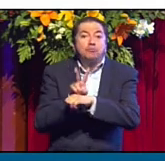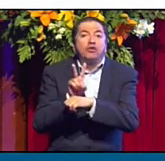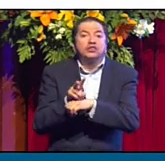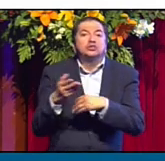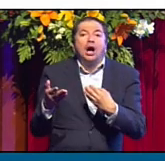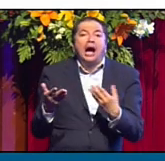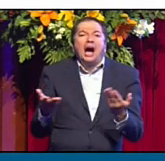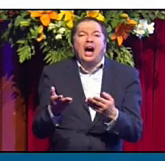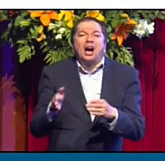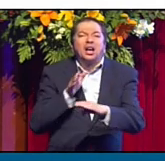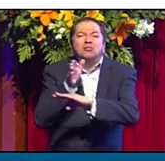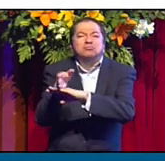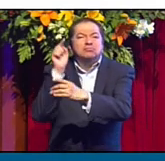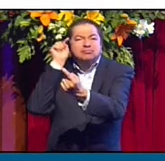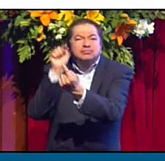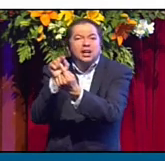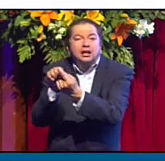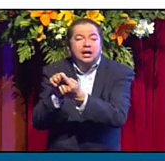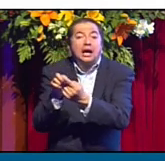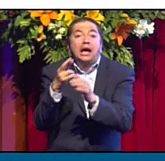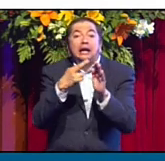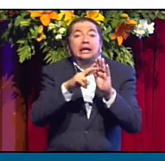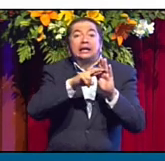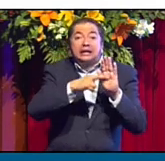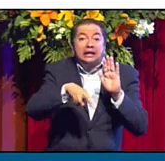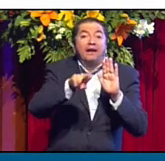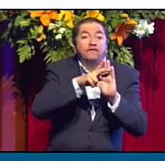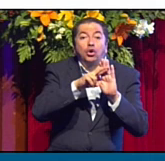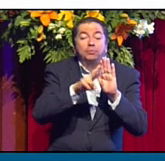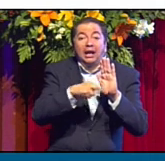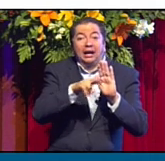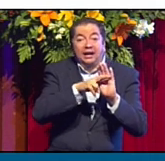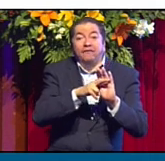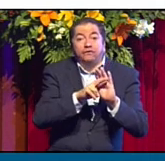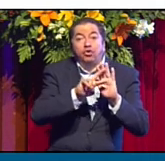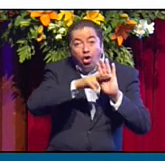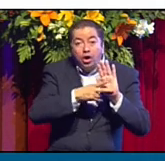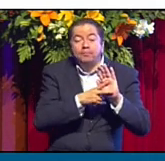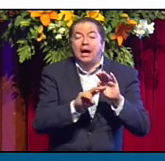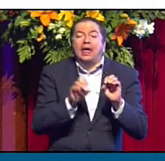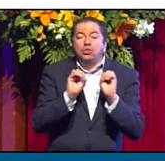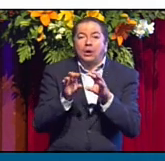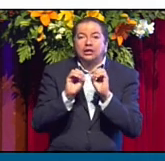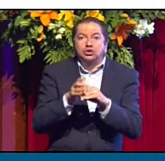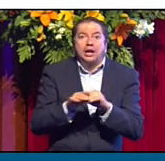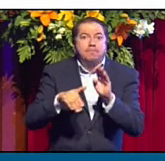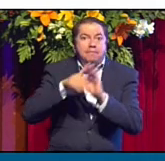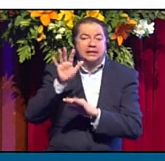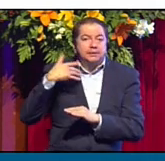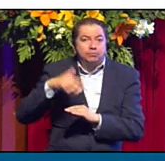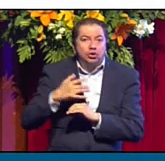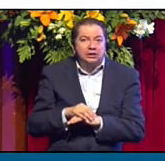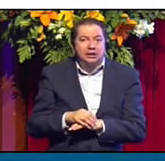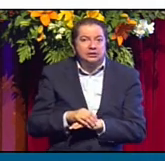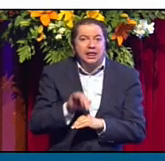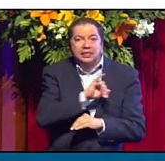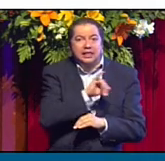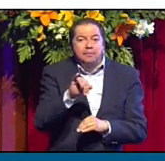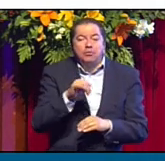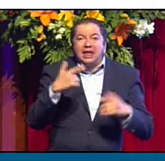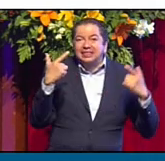México? A hacerse cargo de la reforma educacional más importante de la historia de México, post-guerra